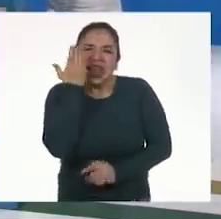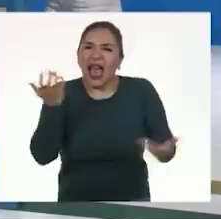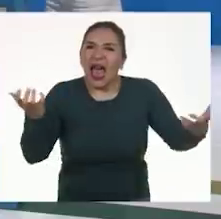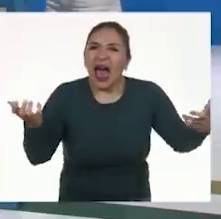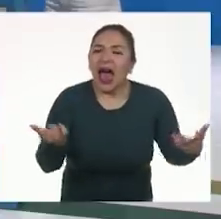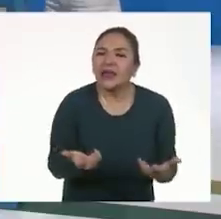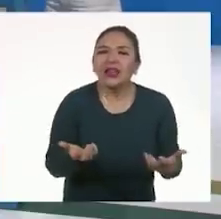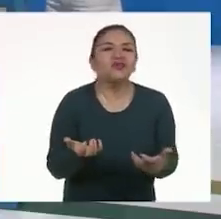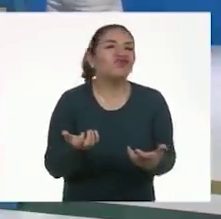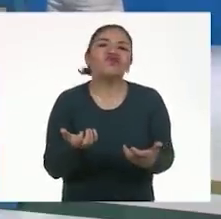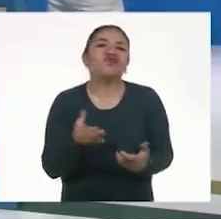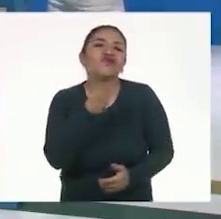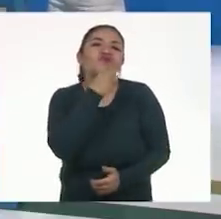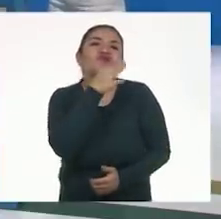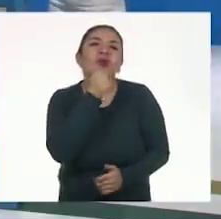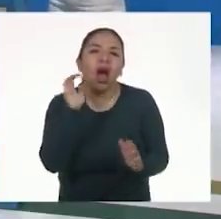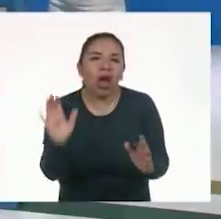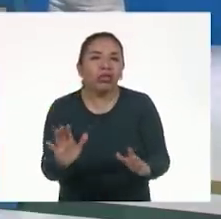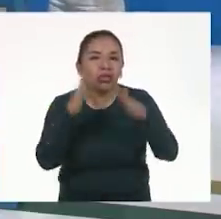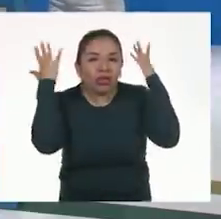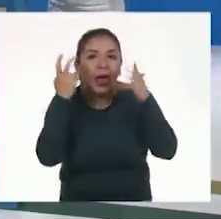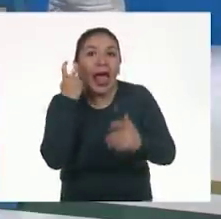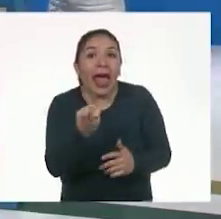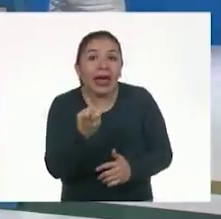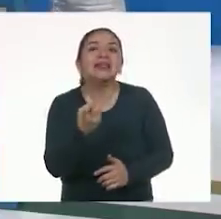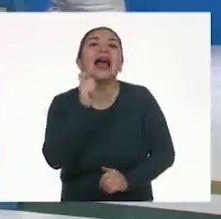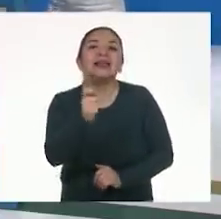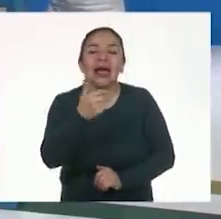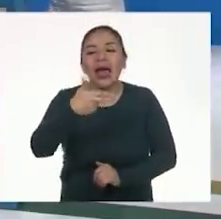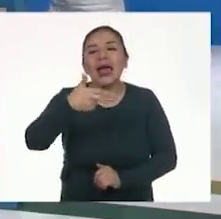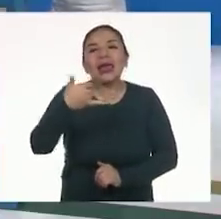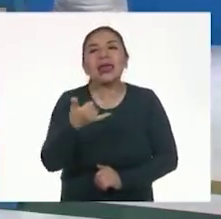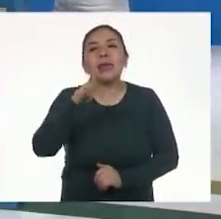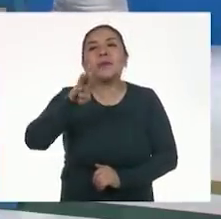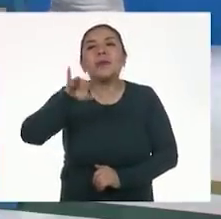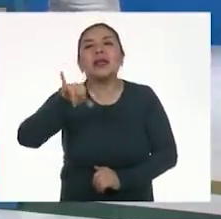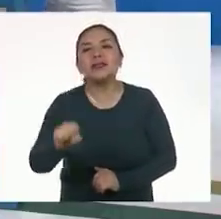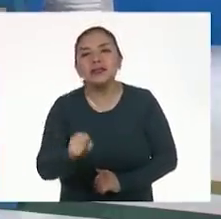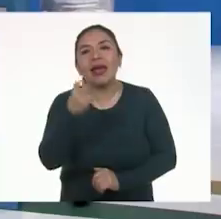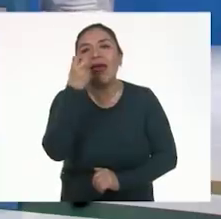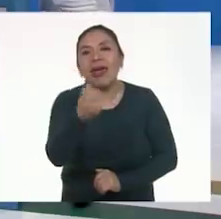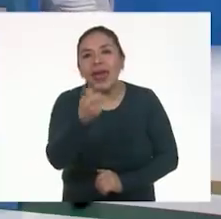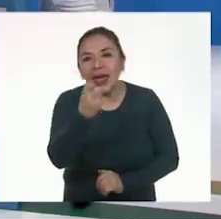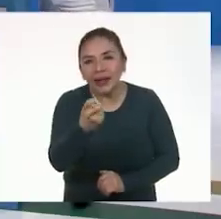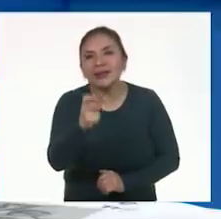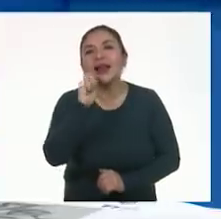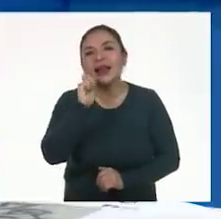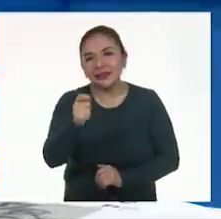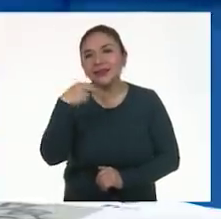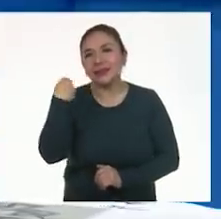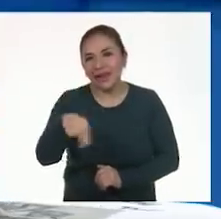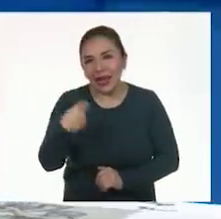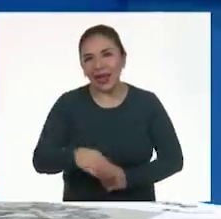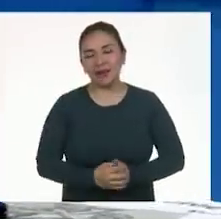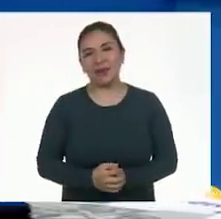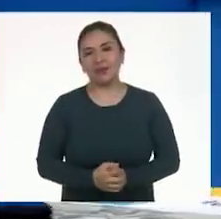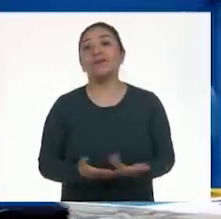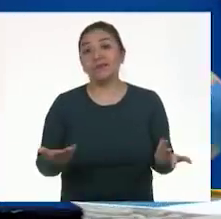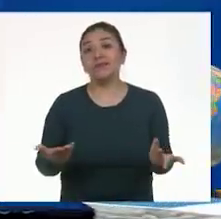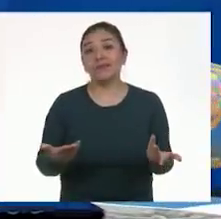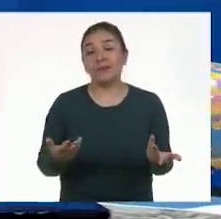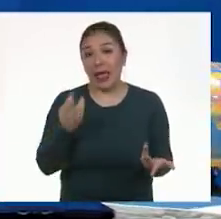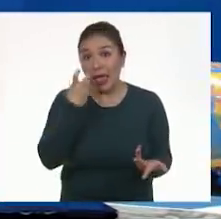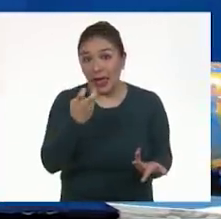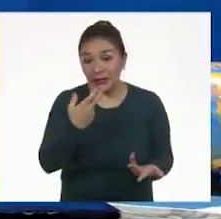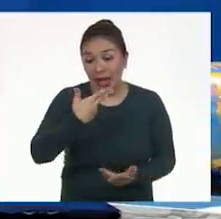imposible. Exacto. Y peca por ibris. Exacto. Esa es justamente lo que llamamos la ibris. Y lo que